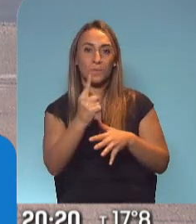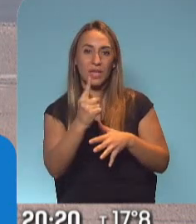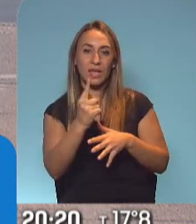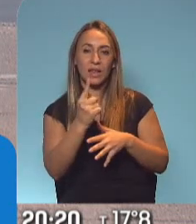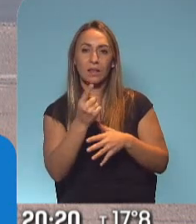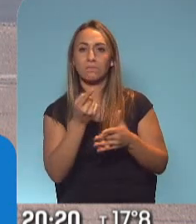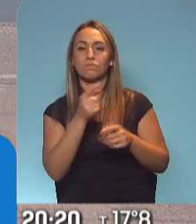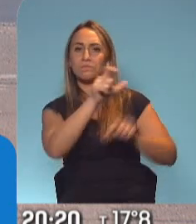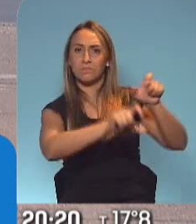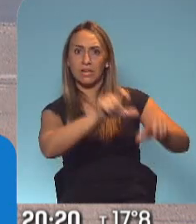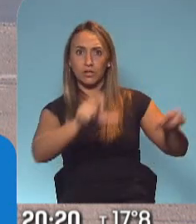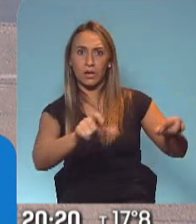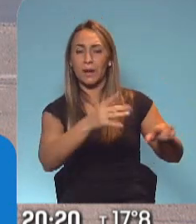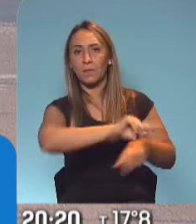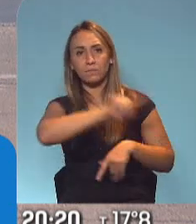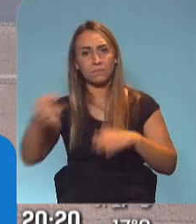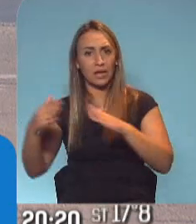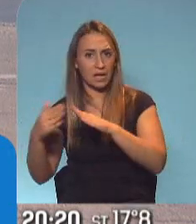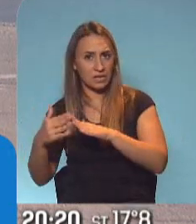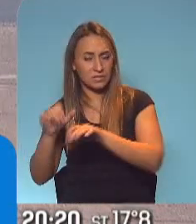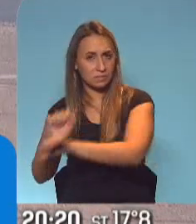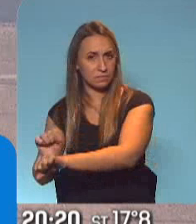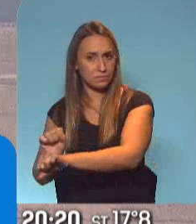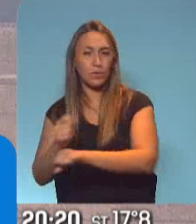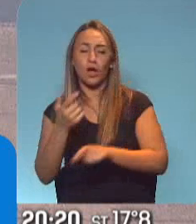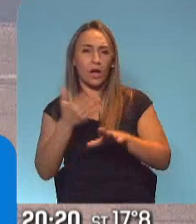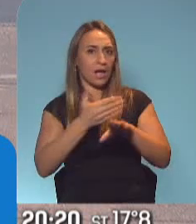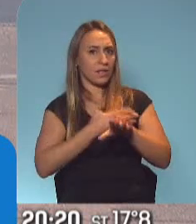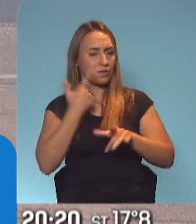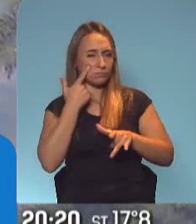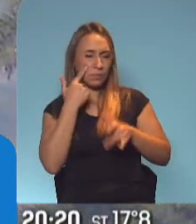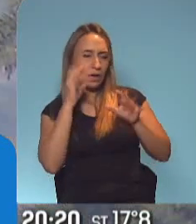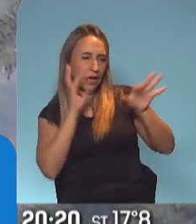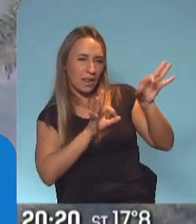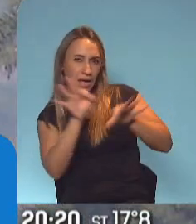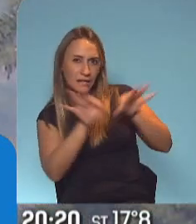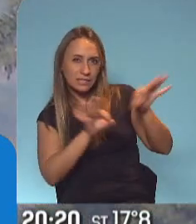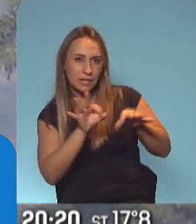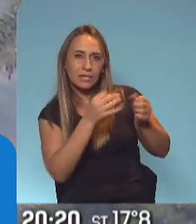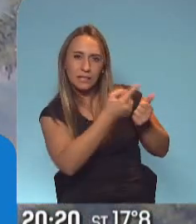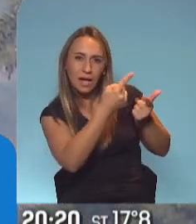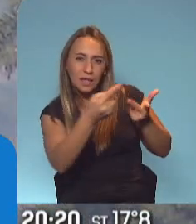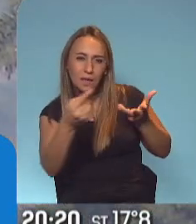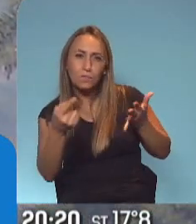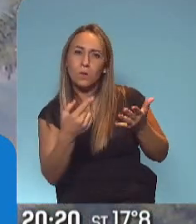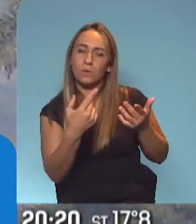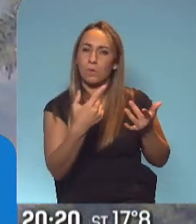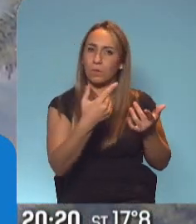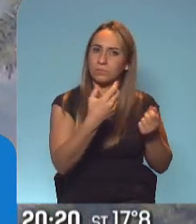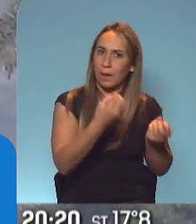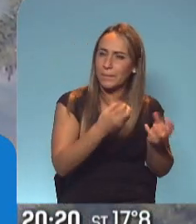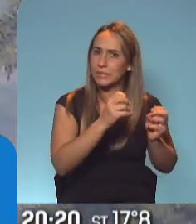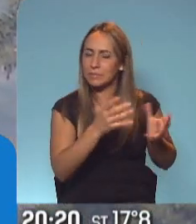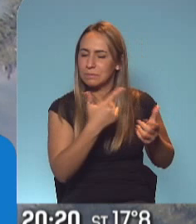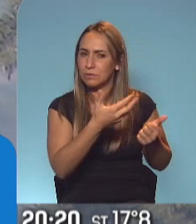de morigeraciones, habiendo evaluado los casos, si correspondía o no correspondía, y de estos aproximadamente